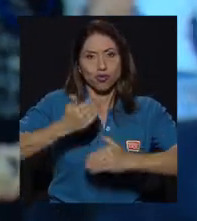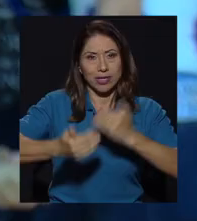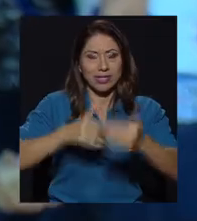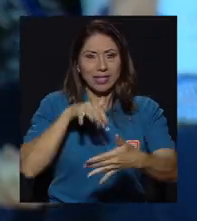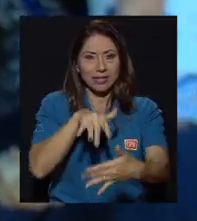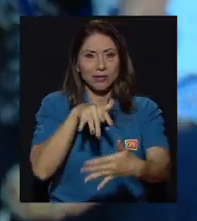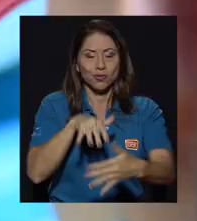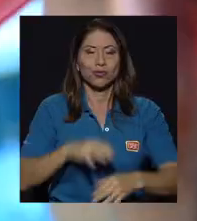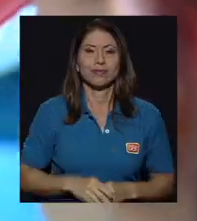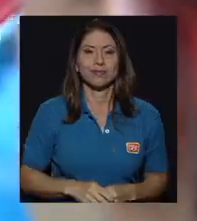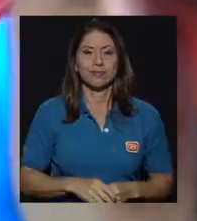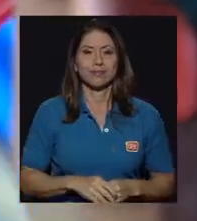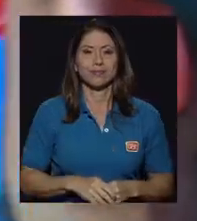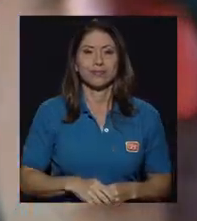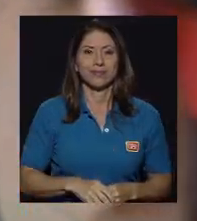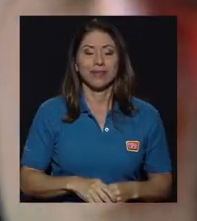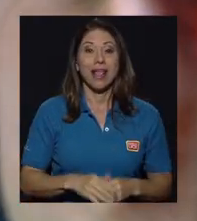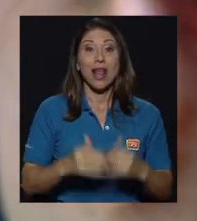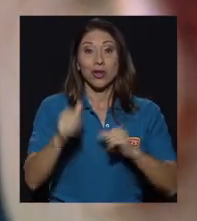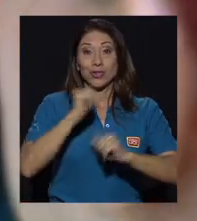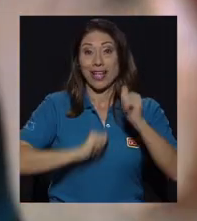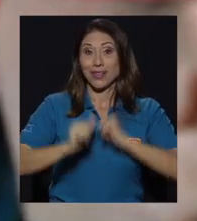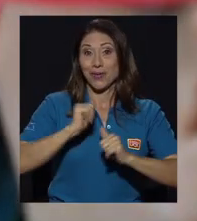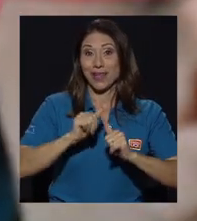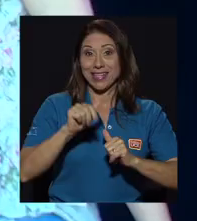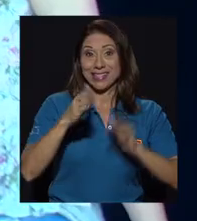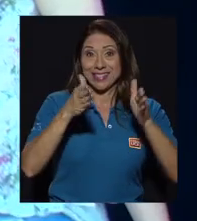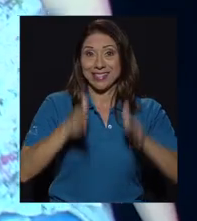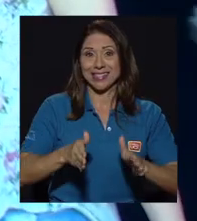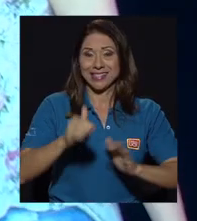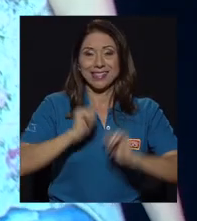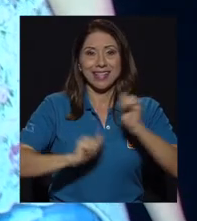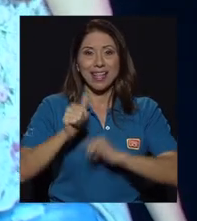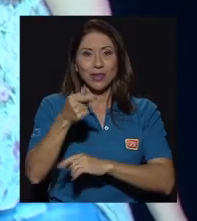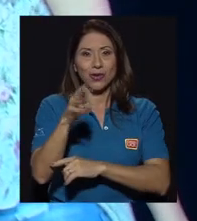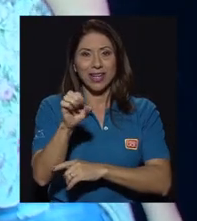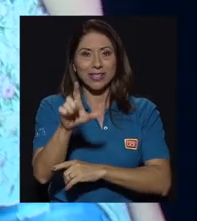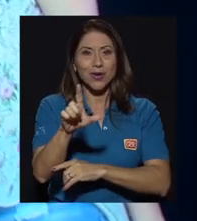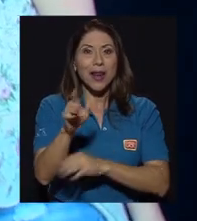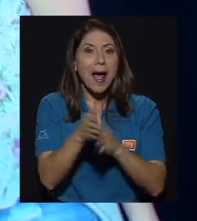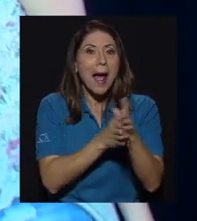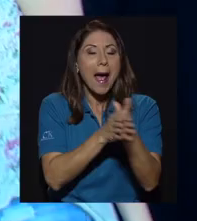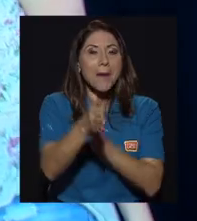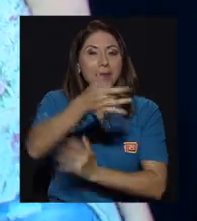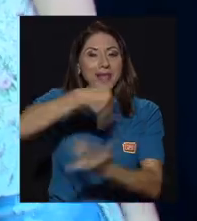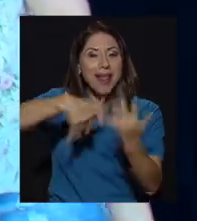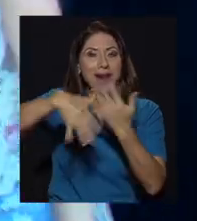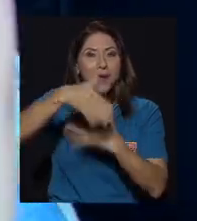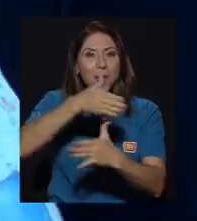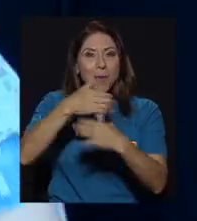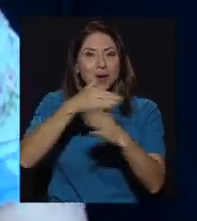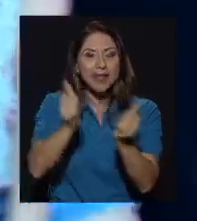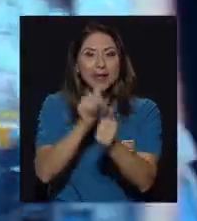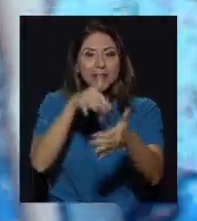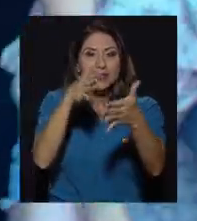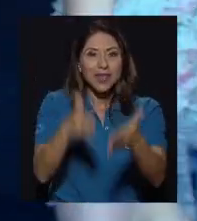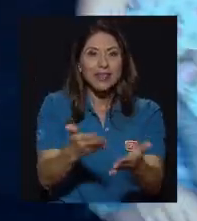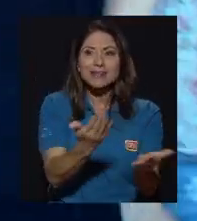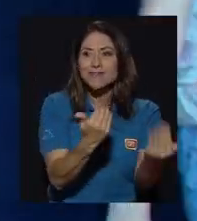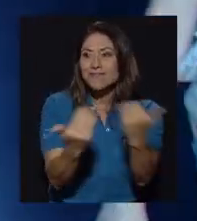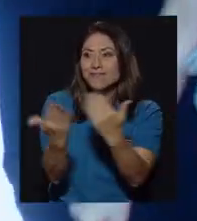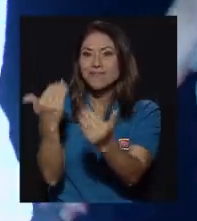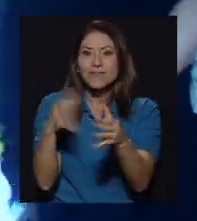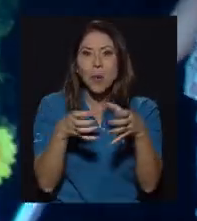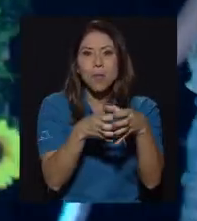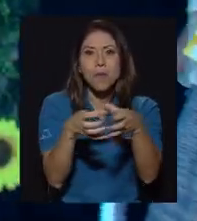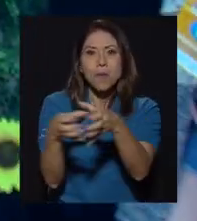proceso de ya estudios. Los actores del Teatro Girasol aprovecharon para compartir con los estudiantes e invitarlos a unirse a las